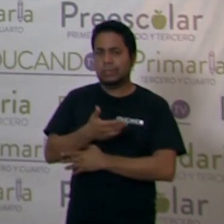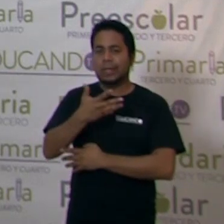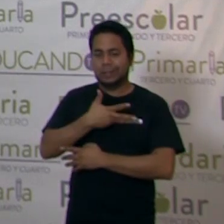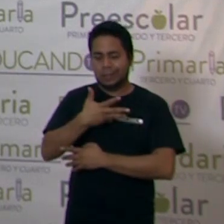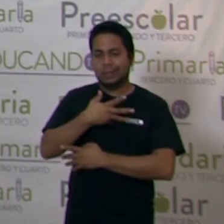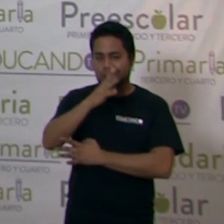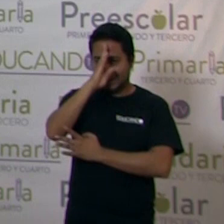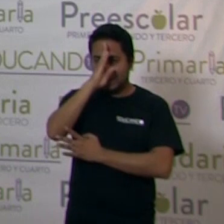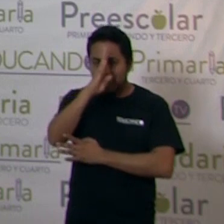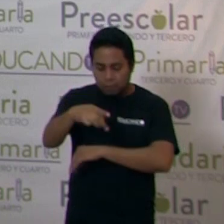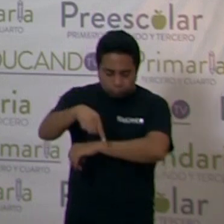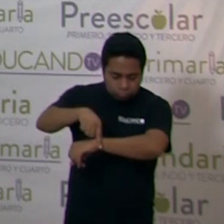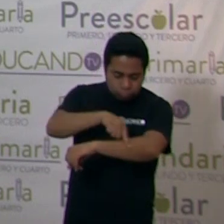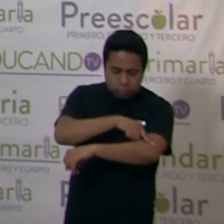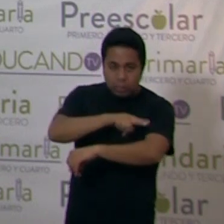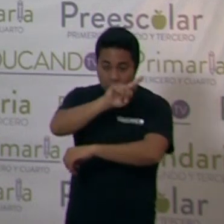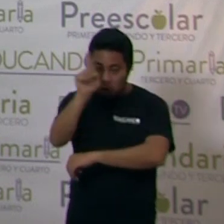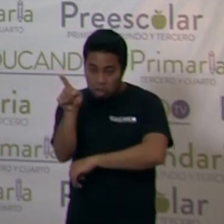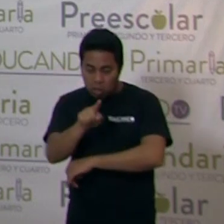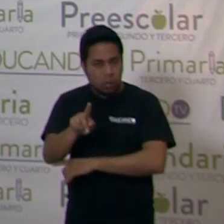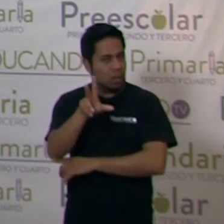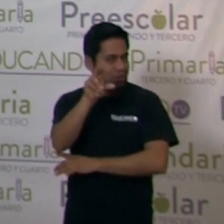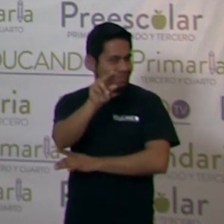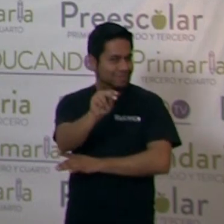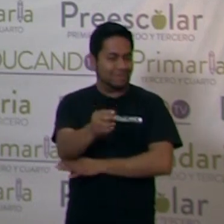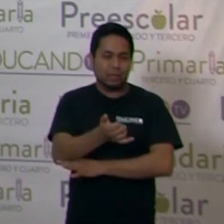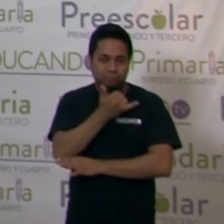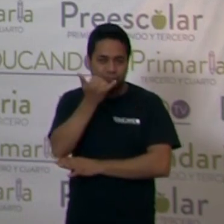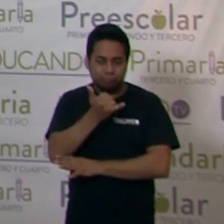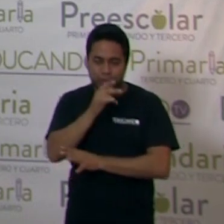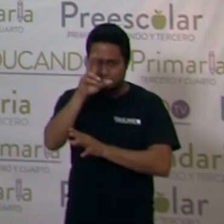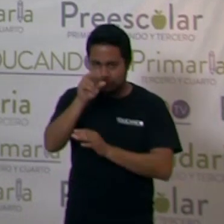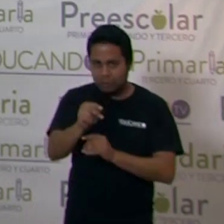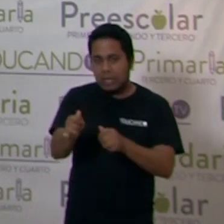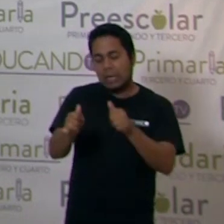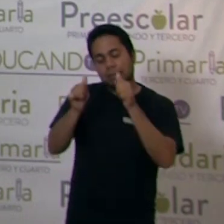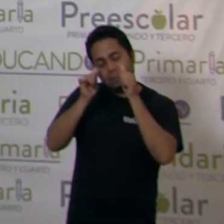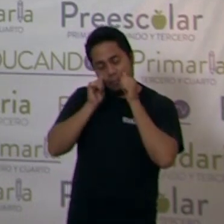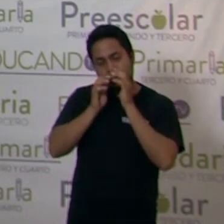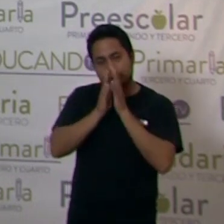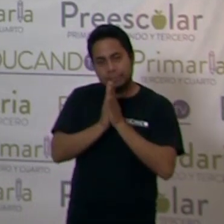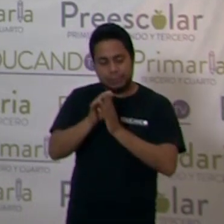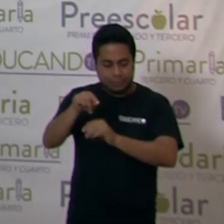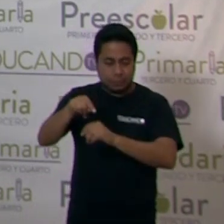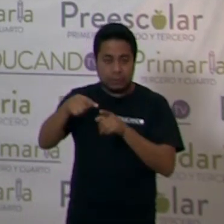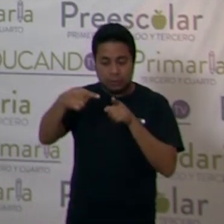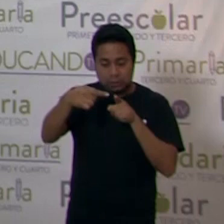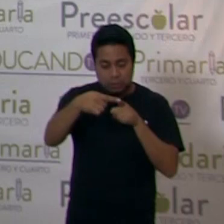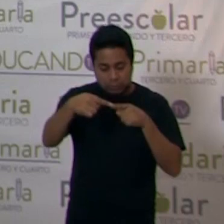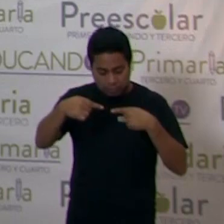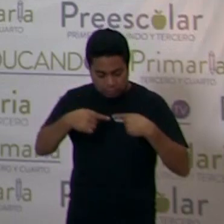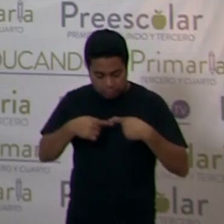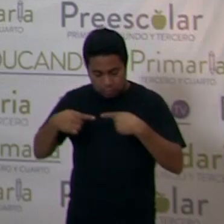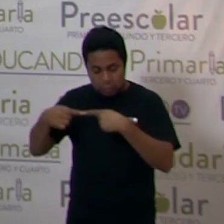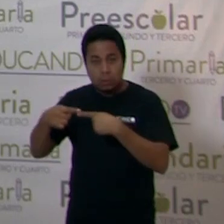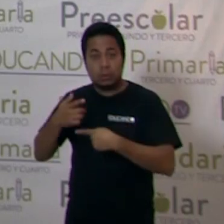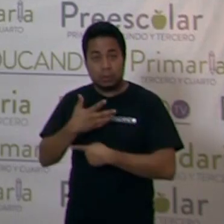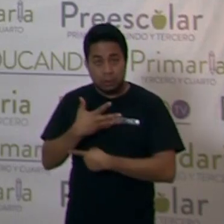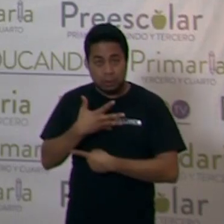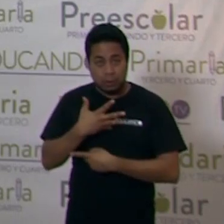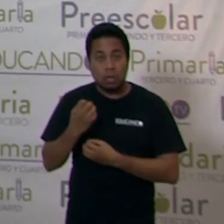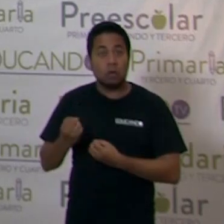rectos no no son curvos Pon mucha atención y tiene Cuántos vértices tiene vértices sí